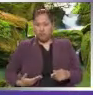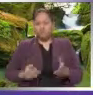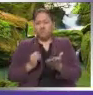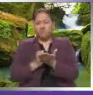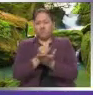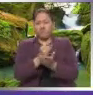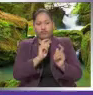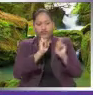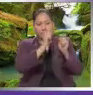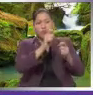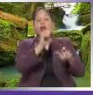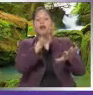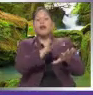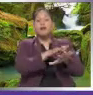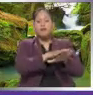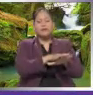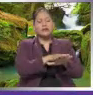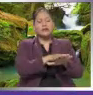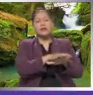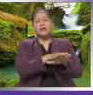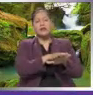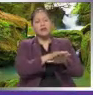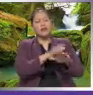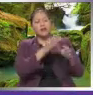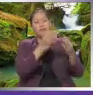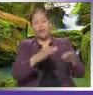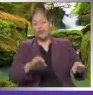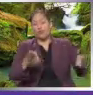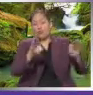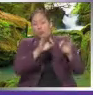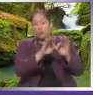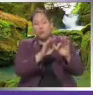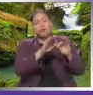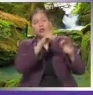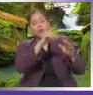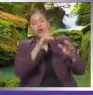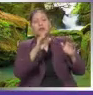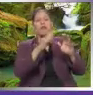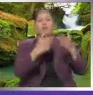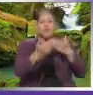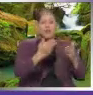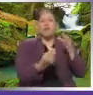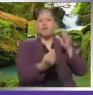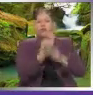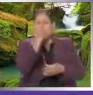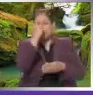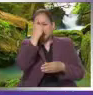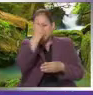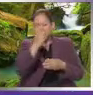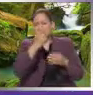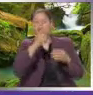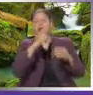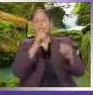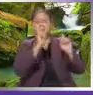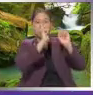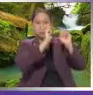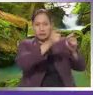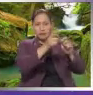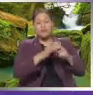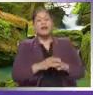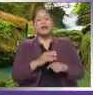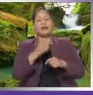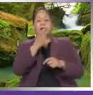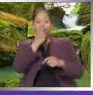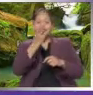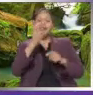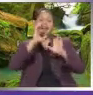decidió otorgarle a Tlalpan pues muchísima importancia en cuanto a tecnología se refiere. Y como dice el corrido, yo con esta